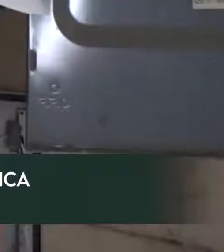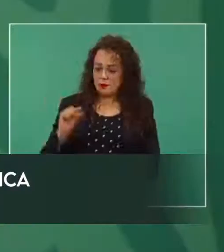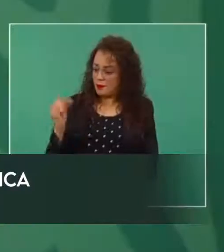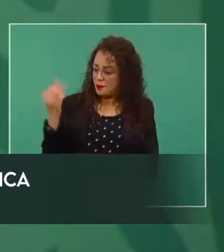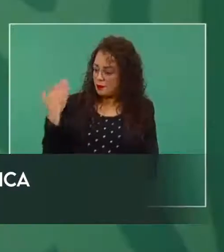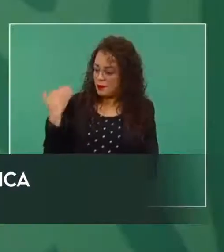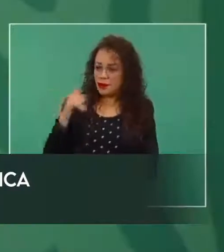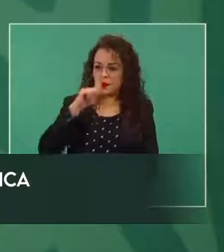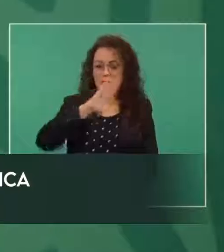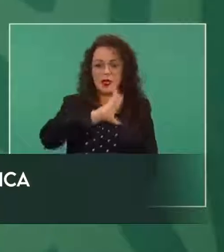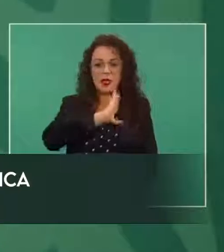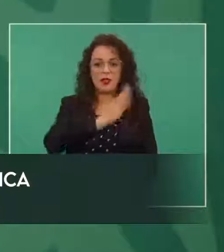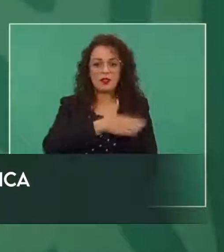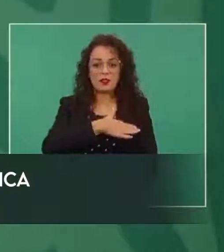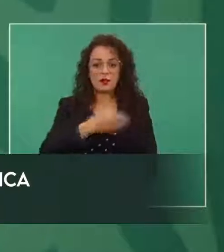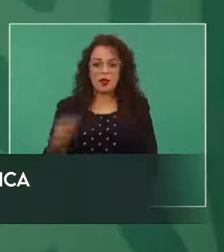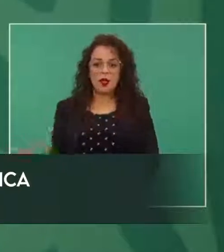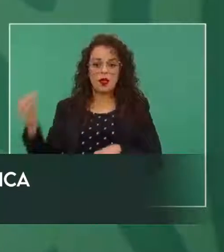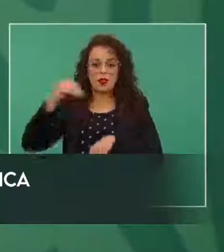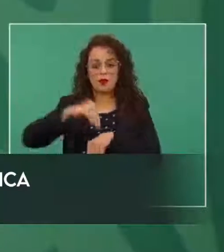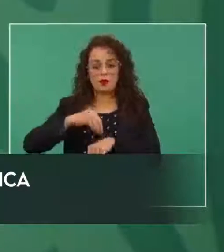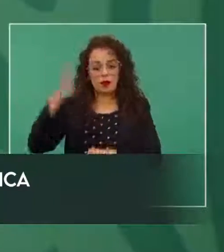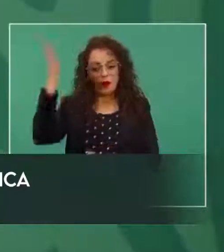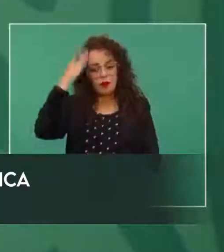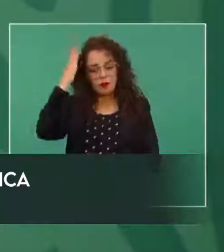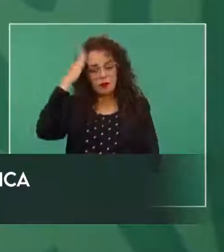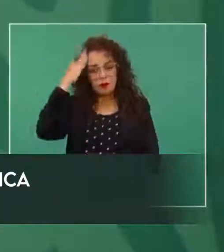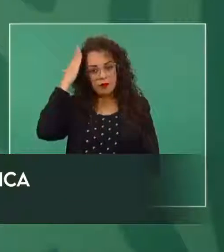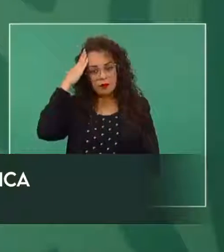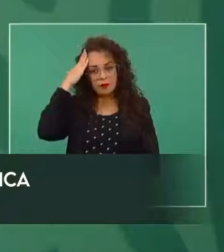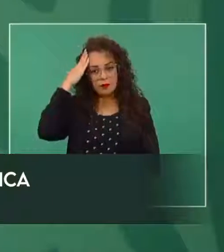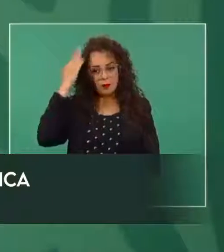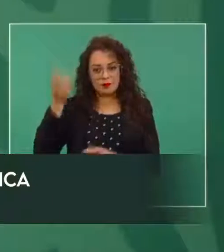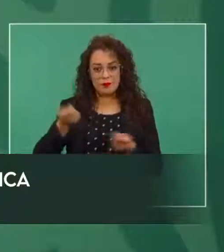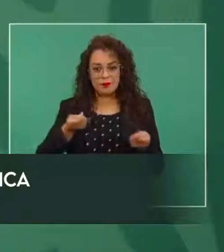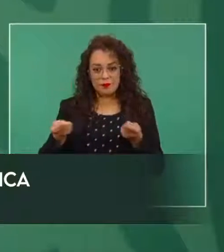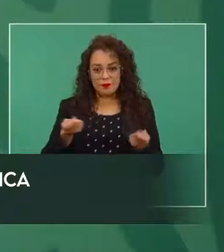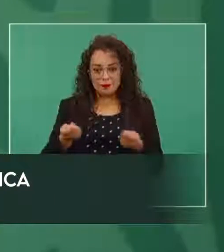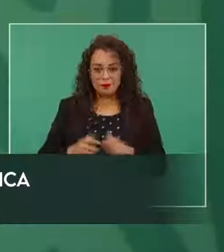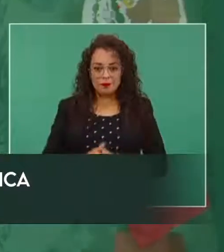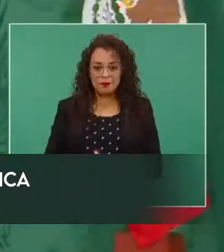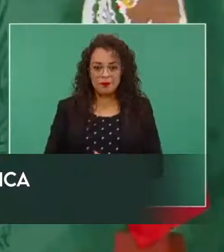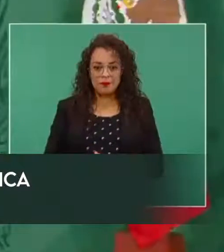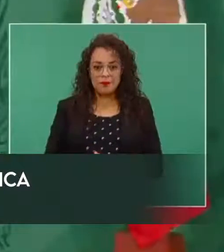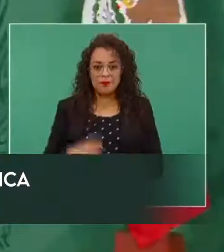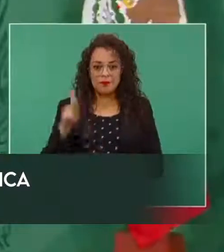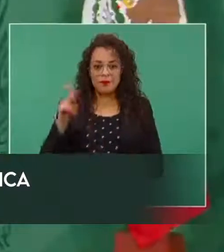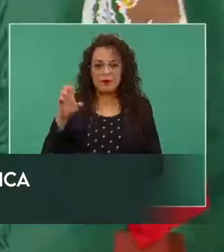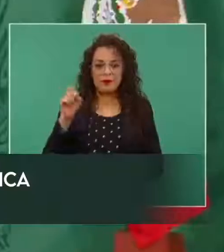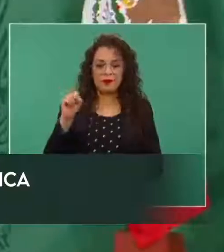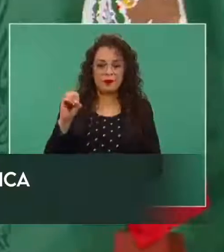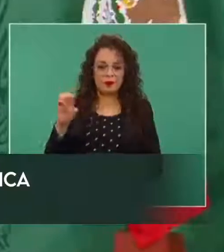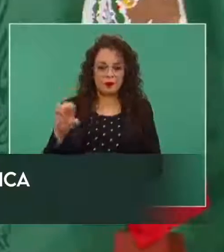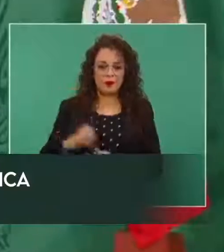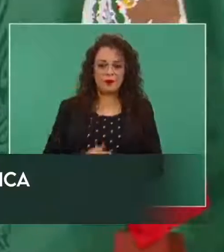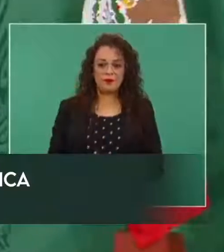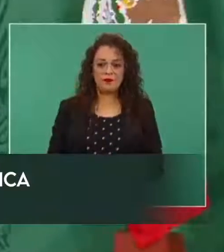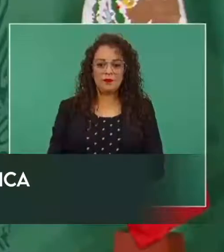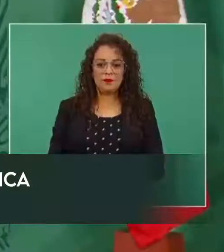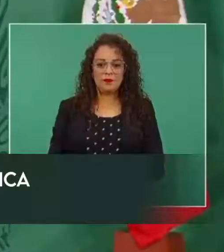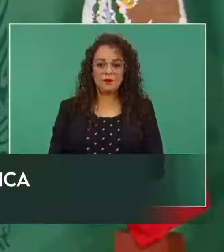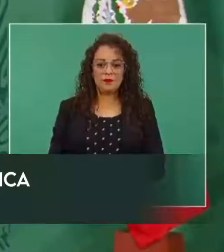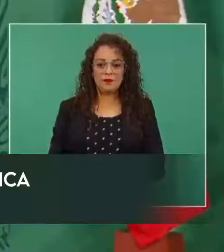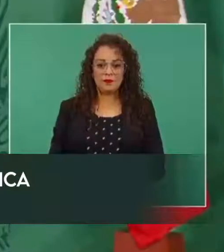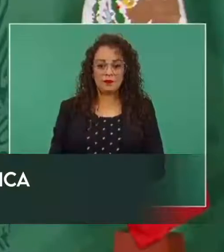prensa matutina, dijo que el tratado comercial entre los tres países no impide que México busque evitar la corrupción y proteger a